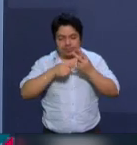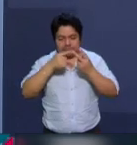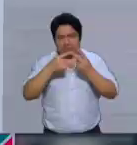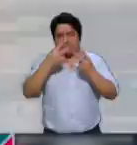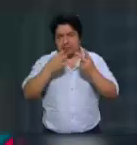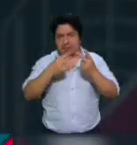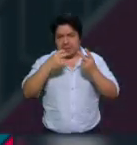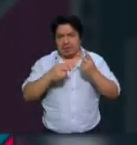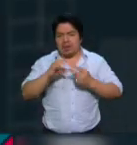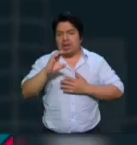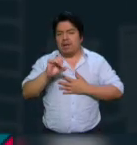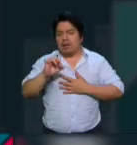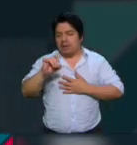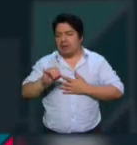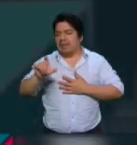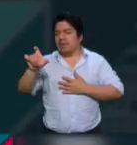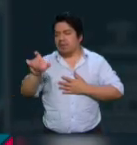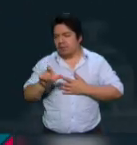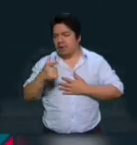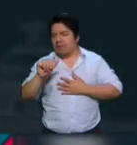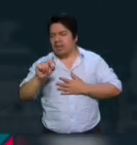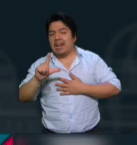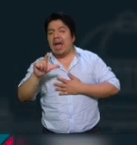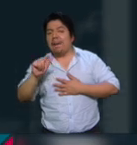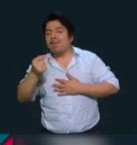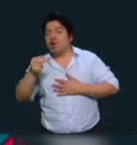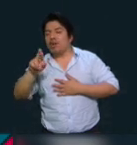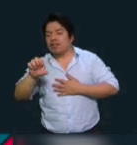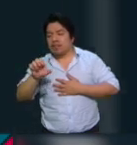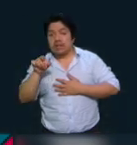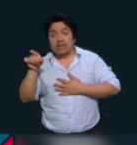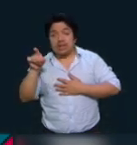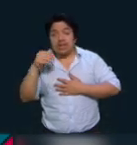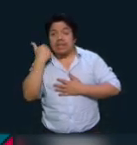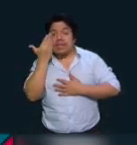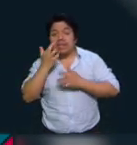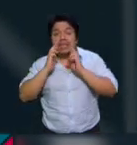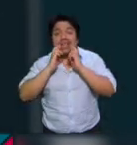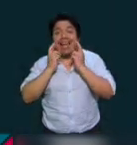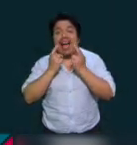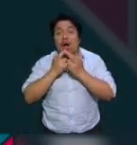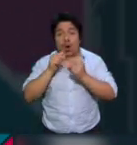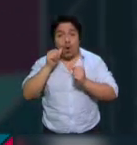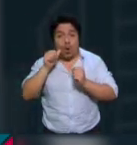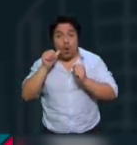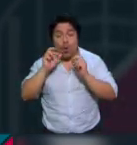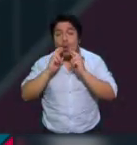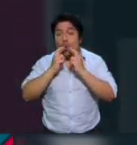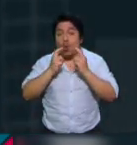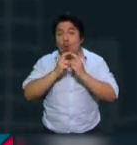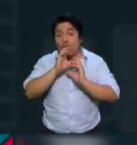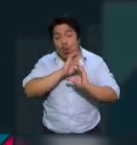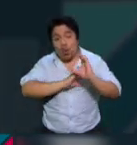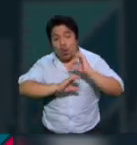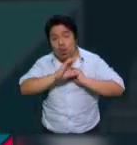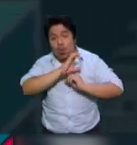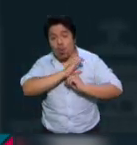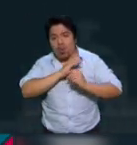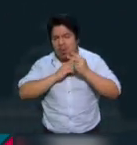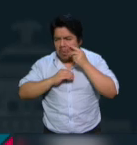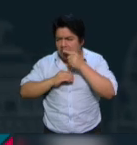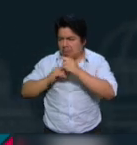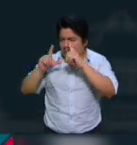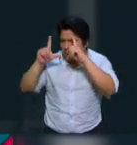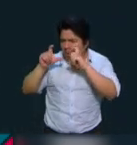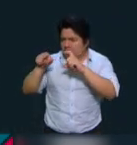Claudio x González la porte que ayer esperaba tener una reunión en privado con la presidenta electa Claudia shimbo Pero como se puede ver en expresión en la